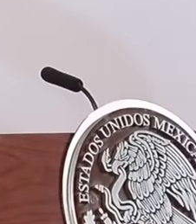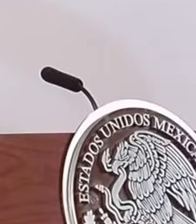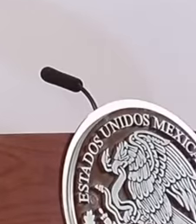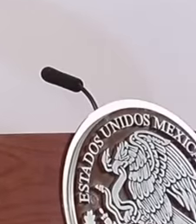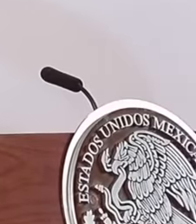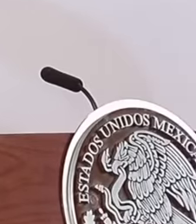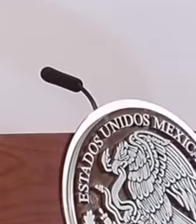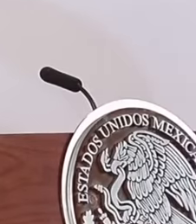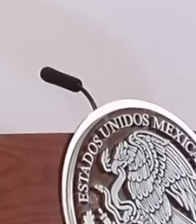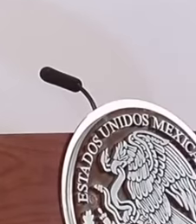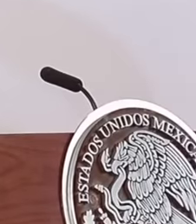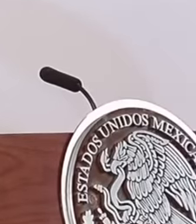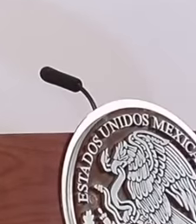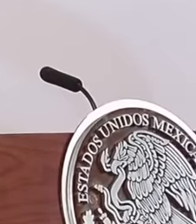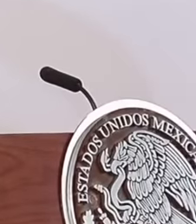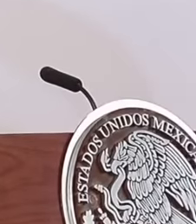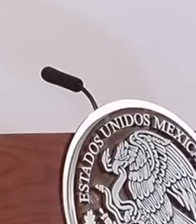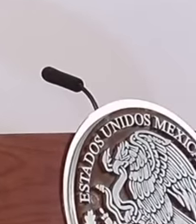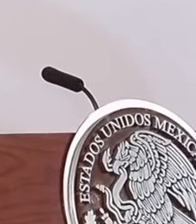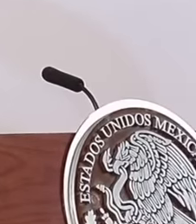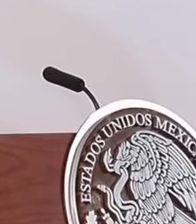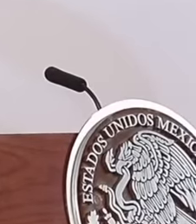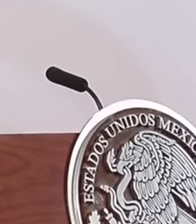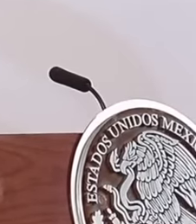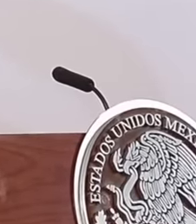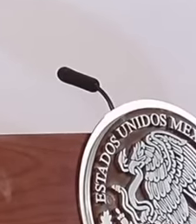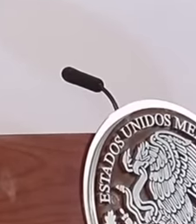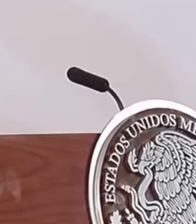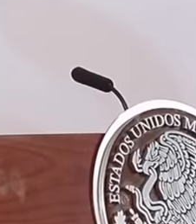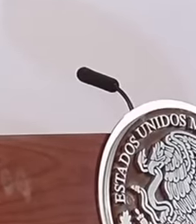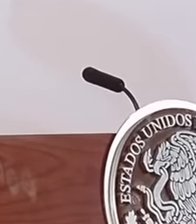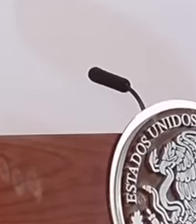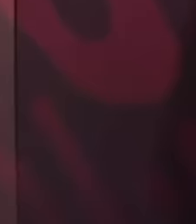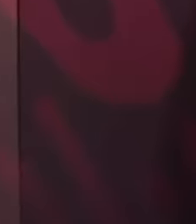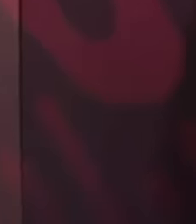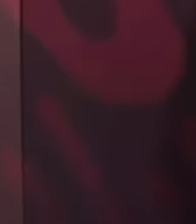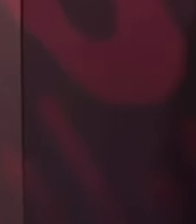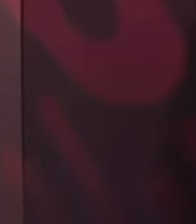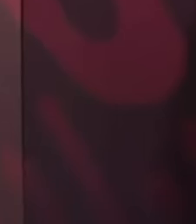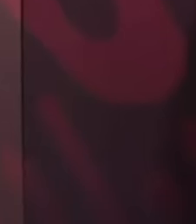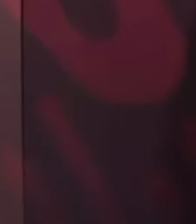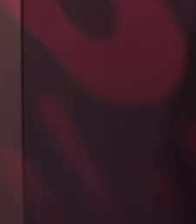y de manera pacífica. Por eso yo le agradezco a nuestros adversarios,